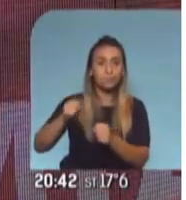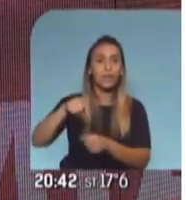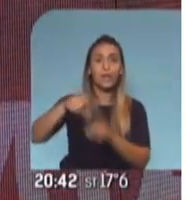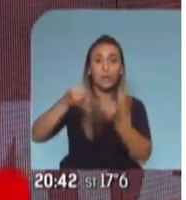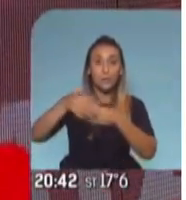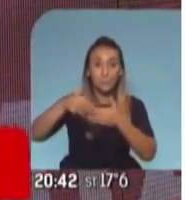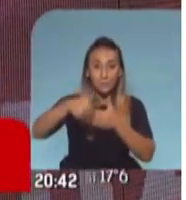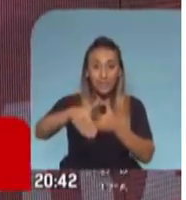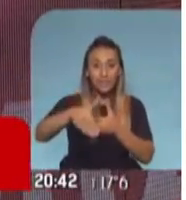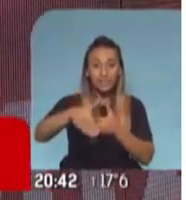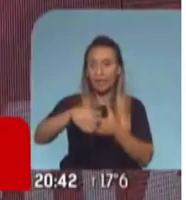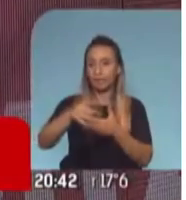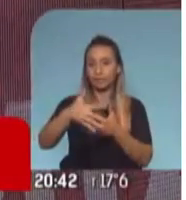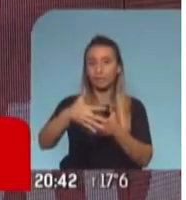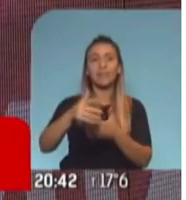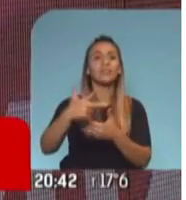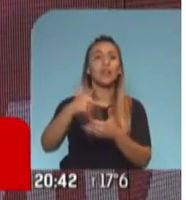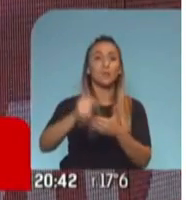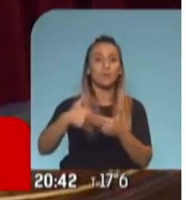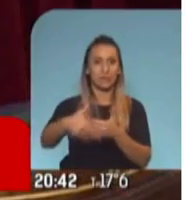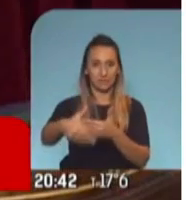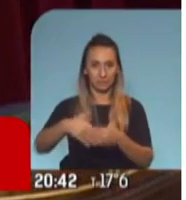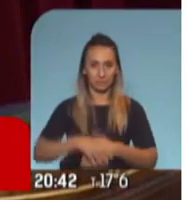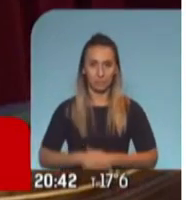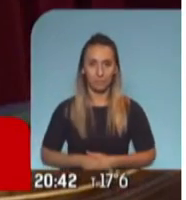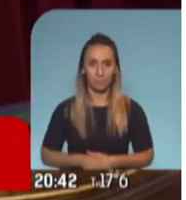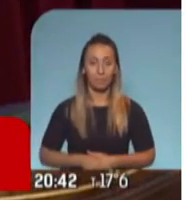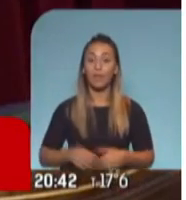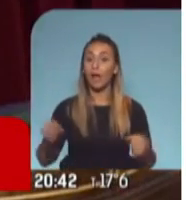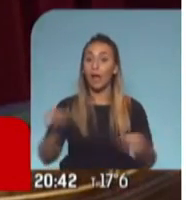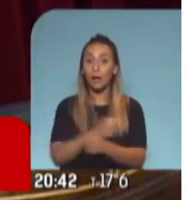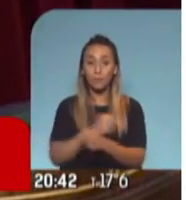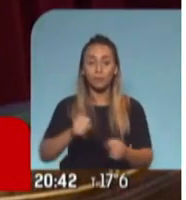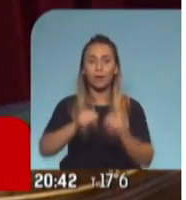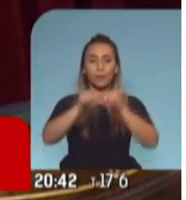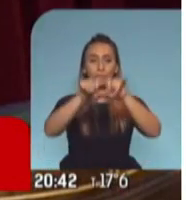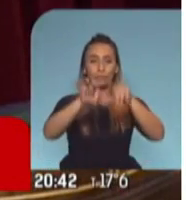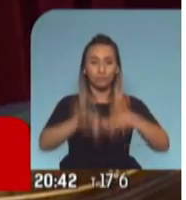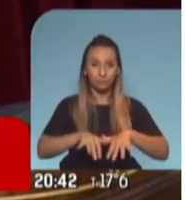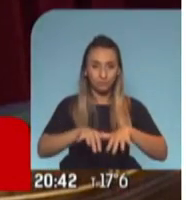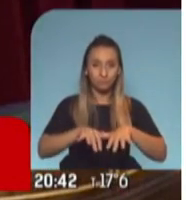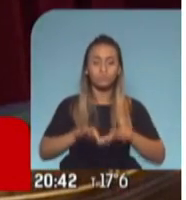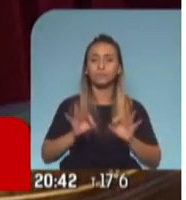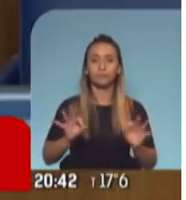vigor dentro de 3 meses. Queda aprobado el texto en sus términos.